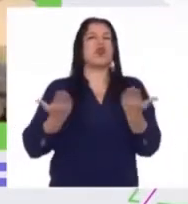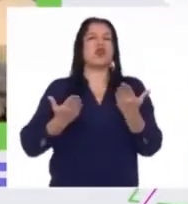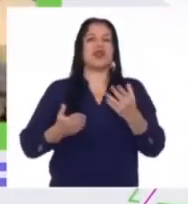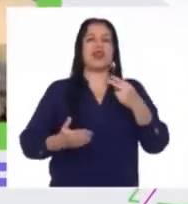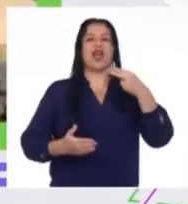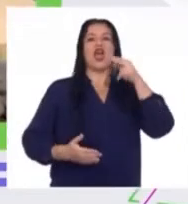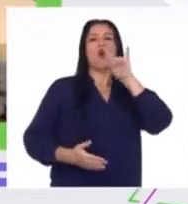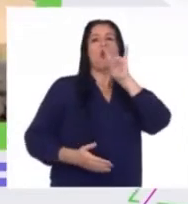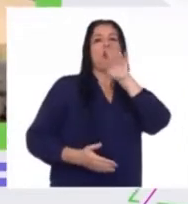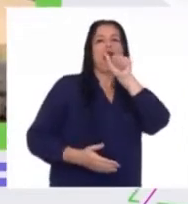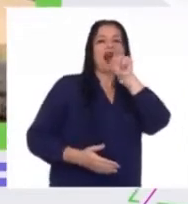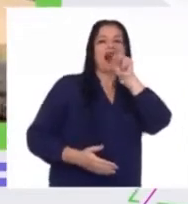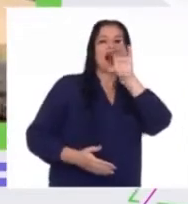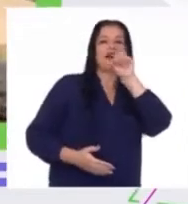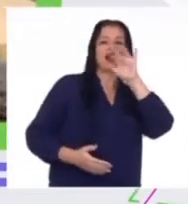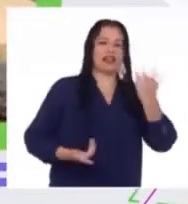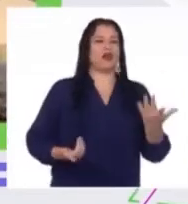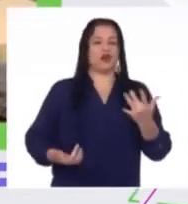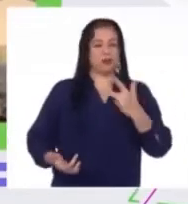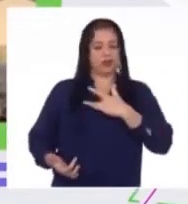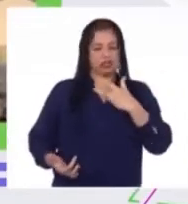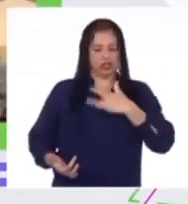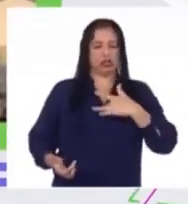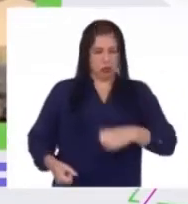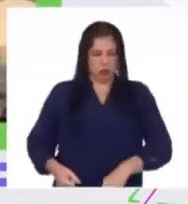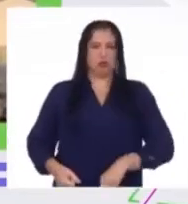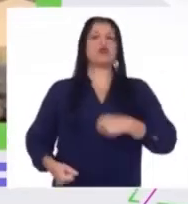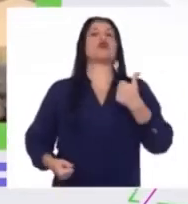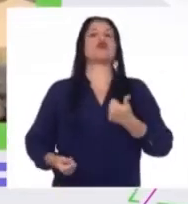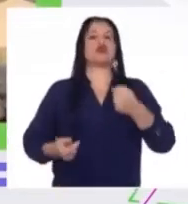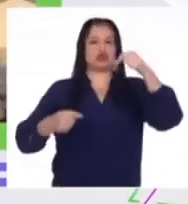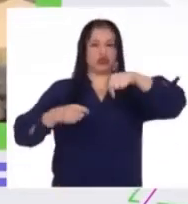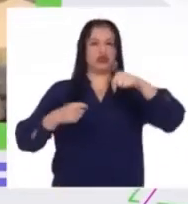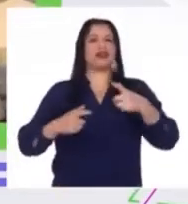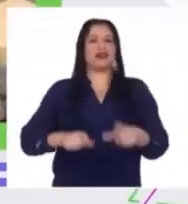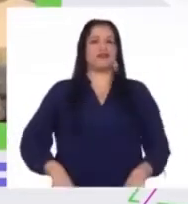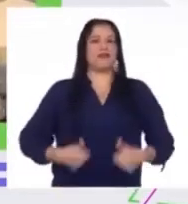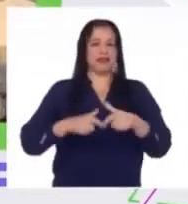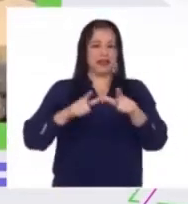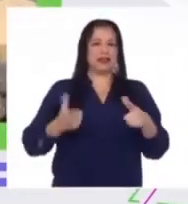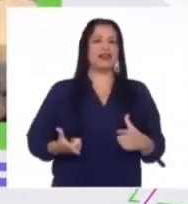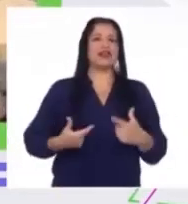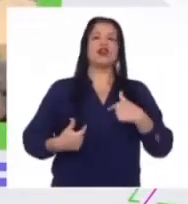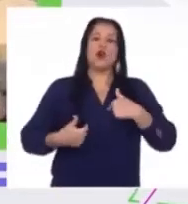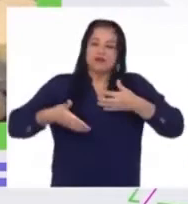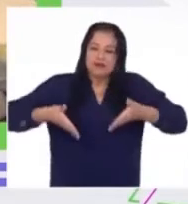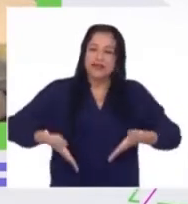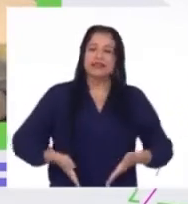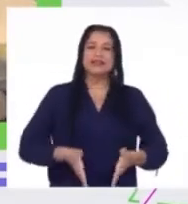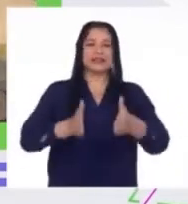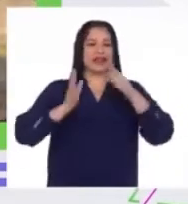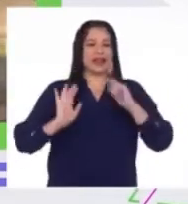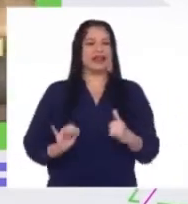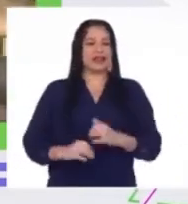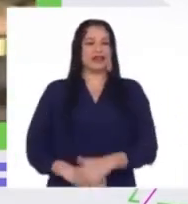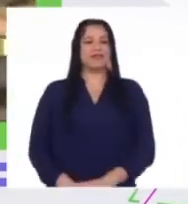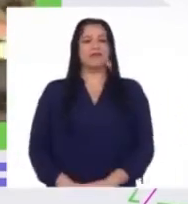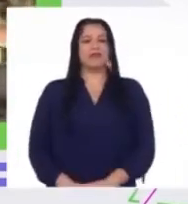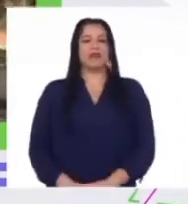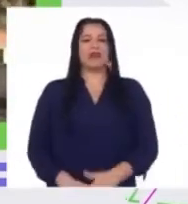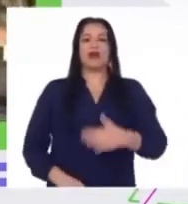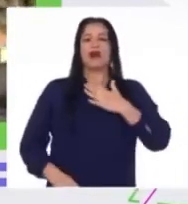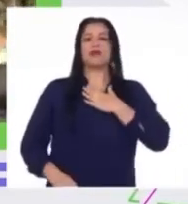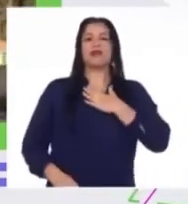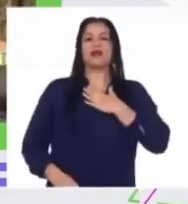¿no? Yo, por ejemplo, yo me siento orgulloso de ser huancablicana porque yo aquí nací, en Perjapampa he nacido. A